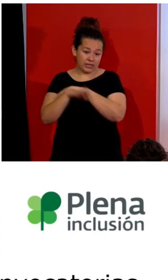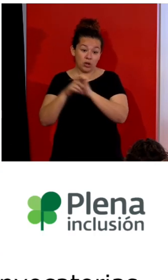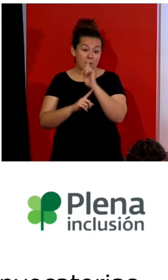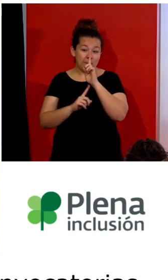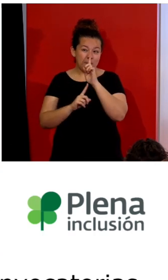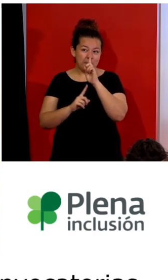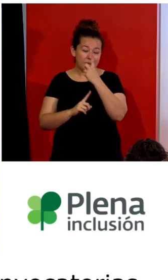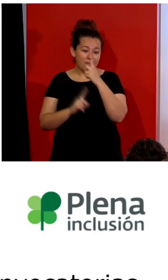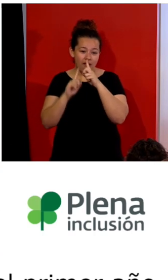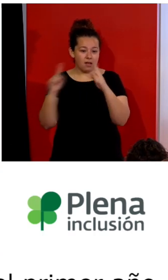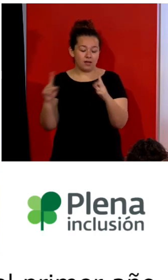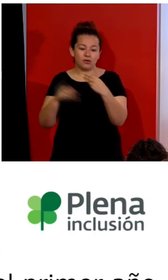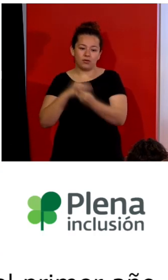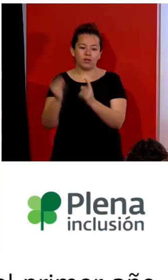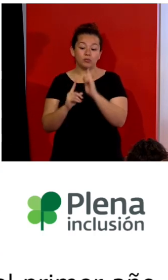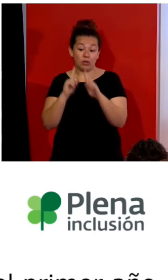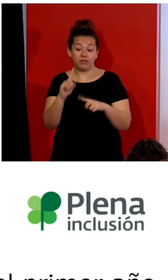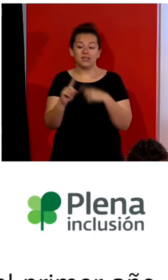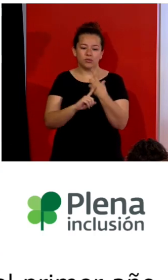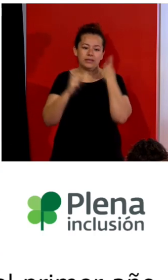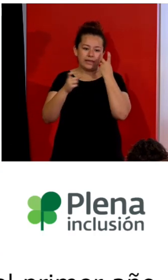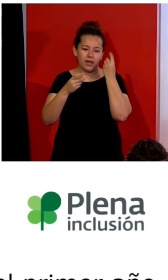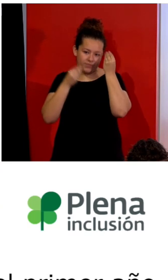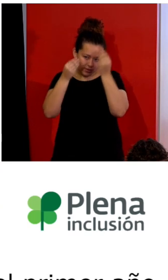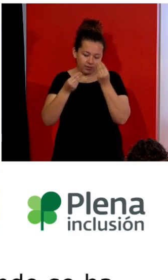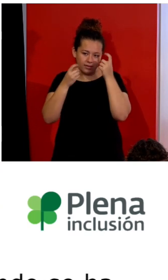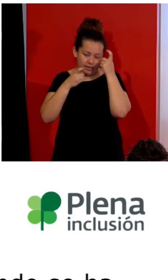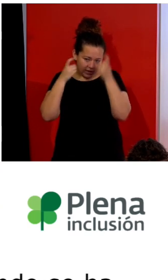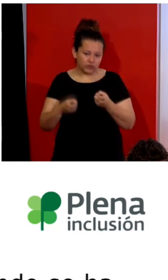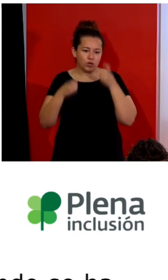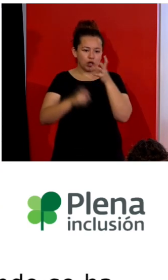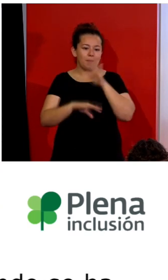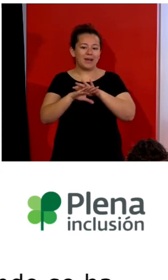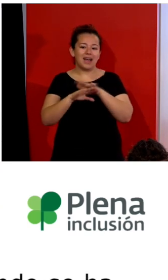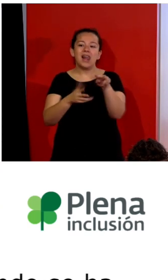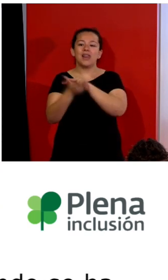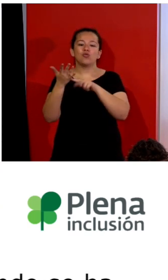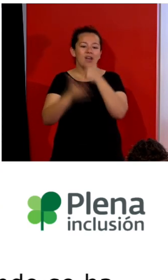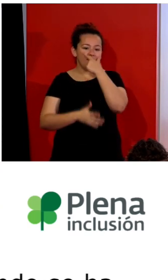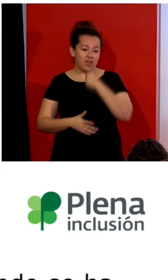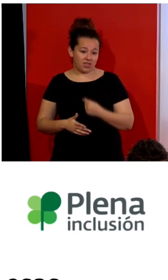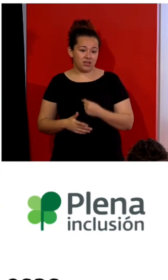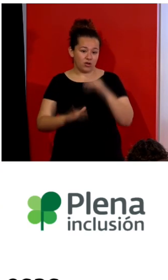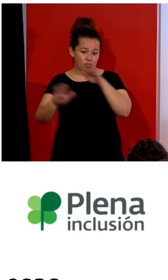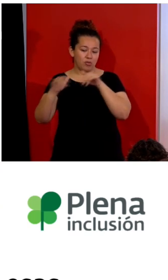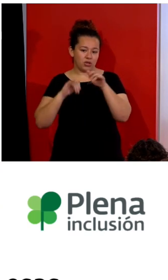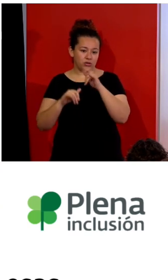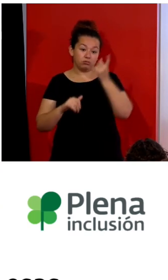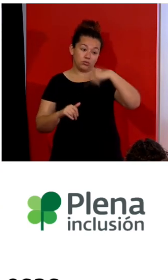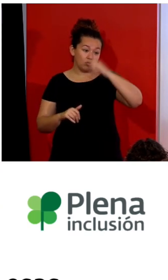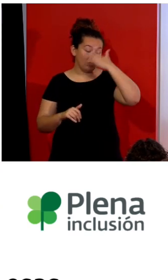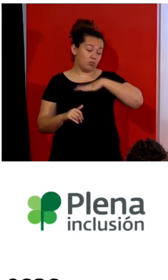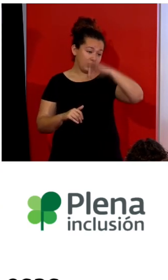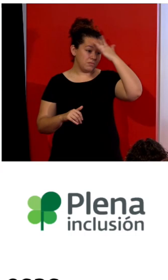del primer año sí que se ha intentado hacer un esfuerzo porque esas convocatorias sean en lectura fácil. Os podéis imaginar que